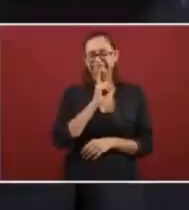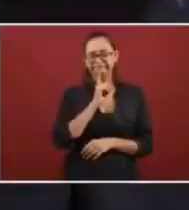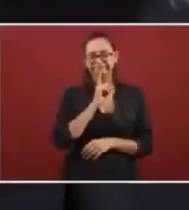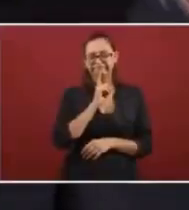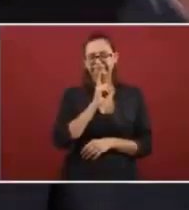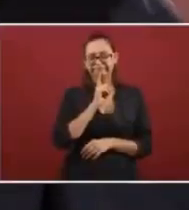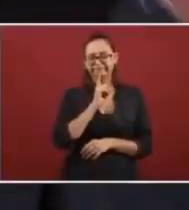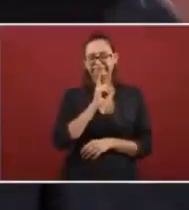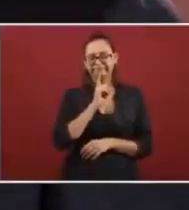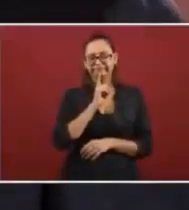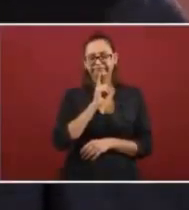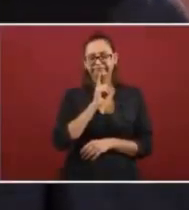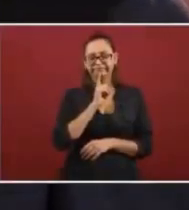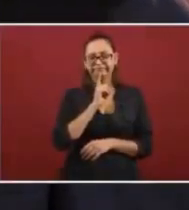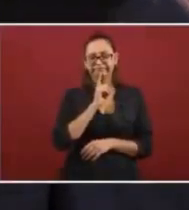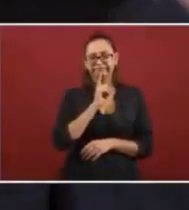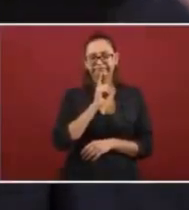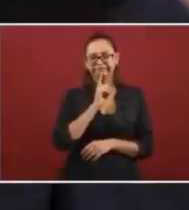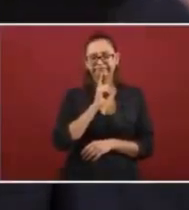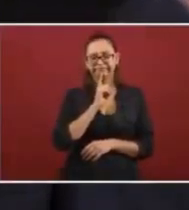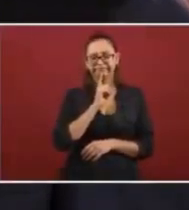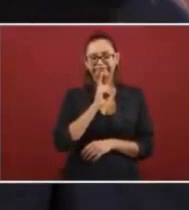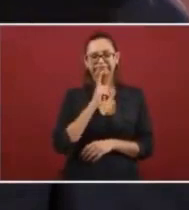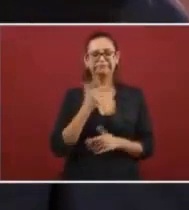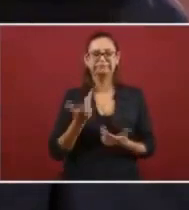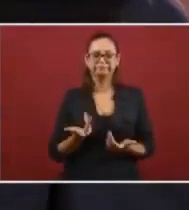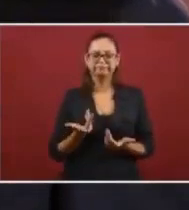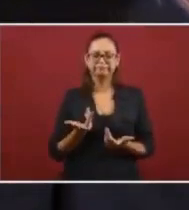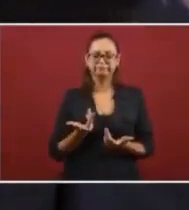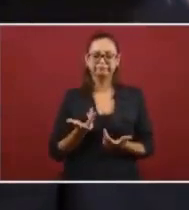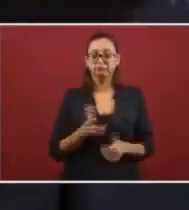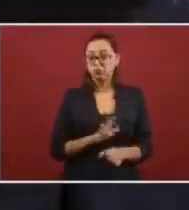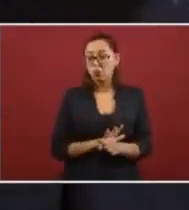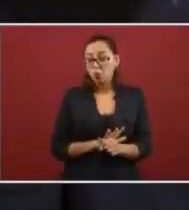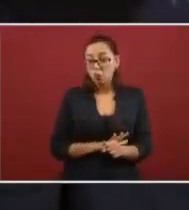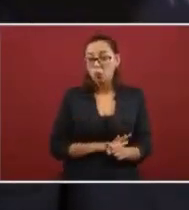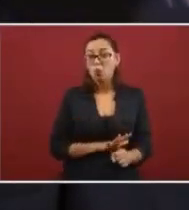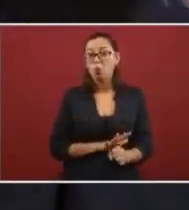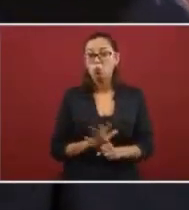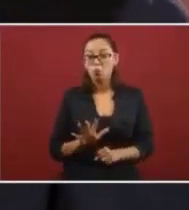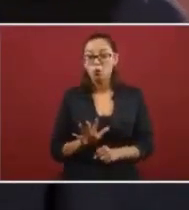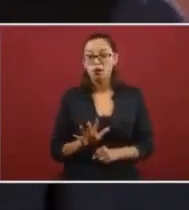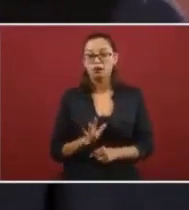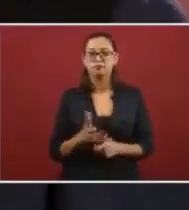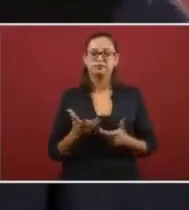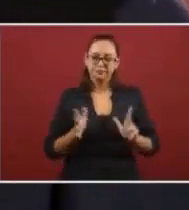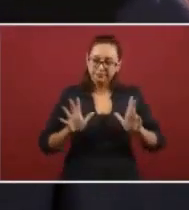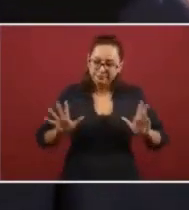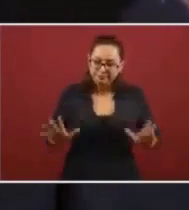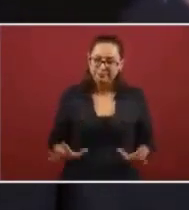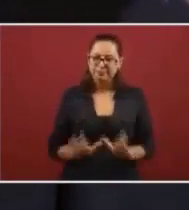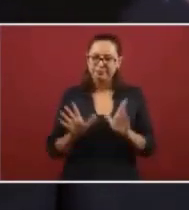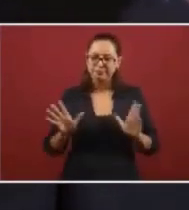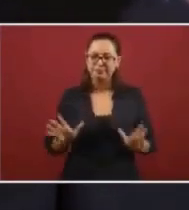no la contribución a los cambios